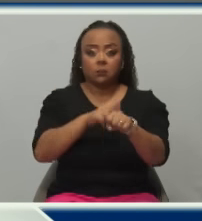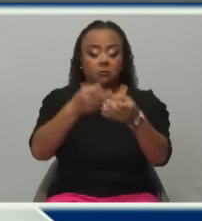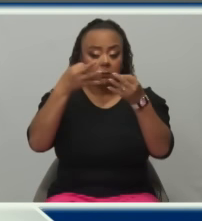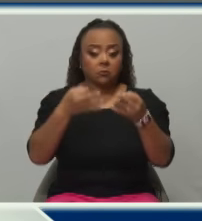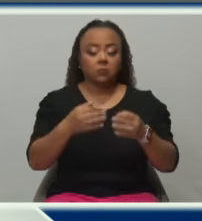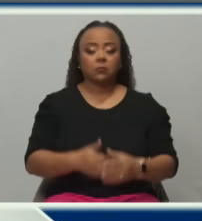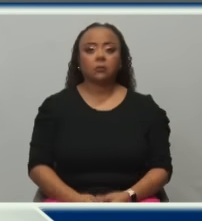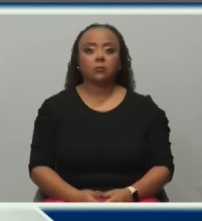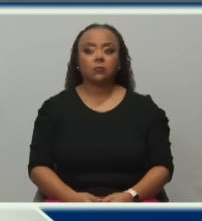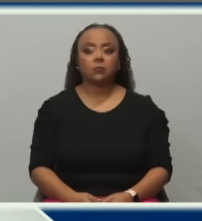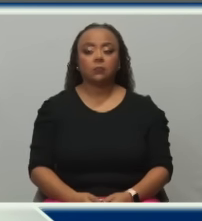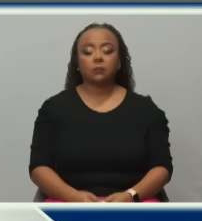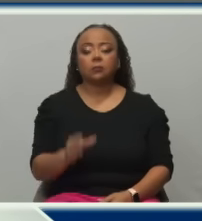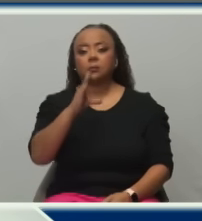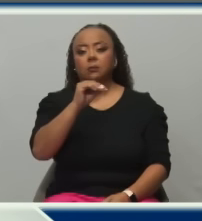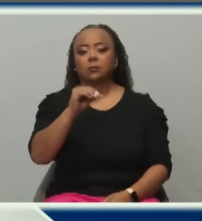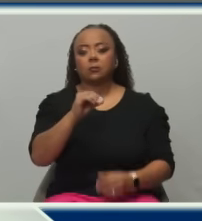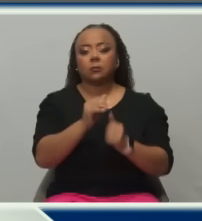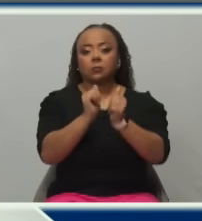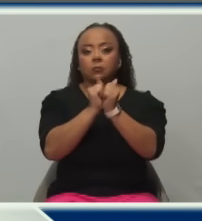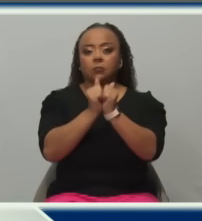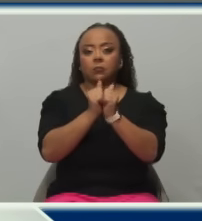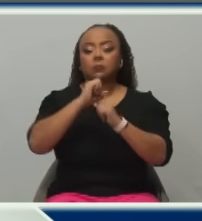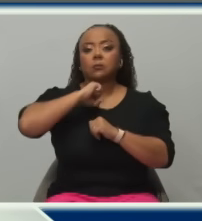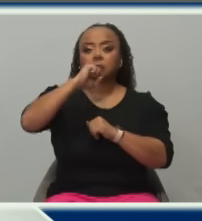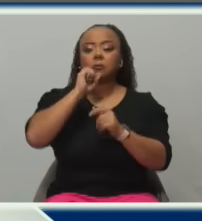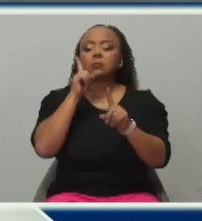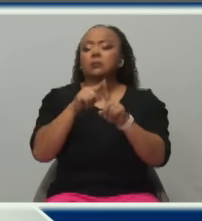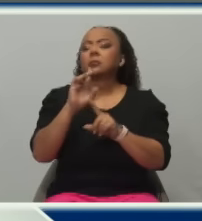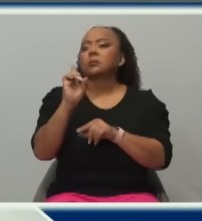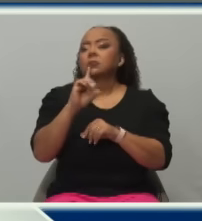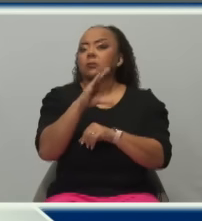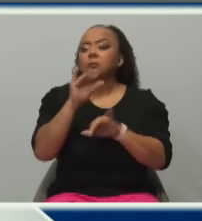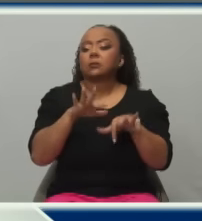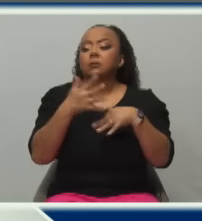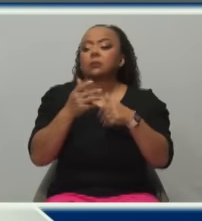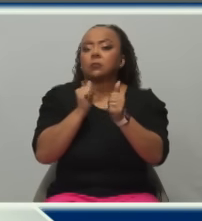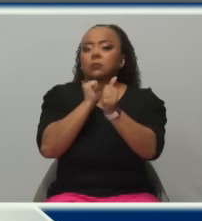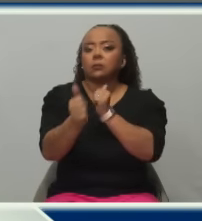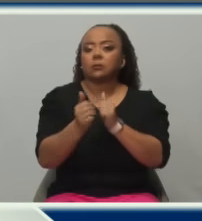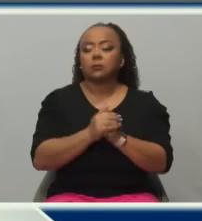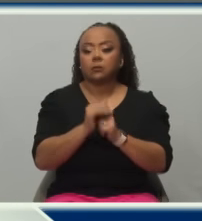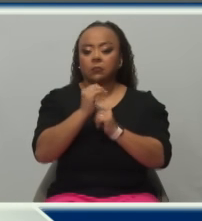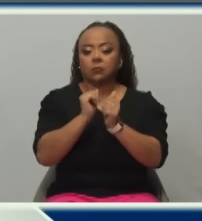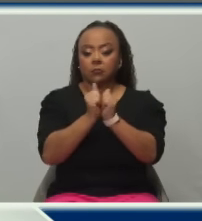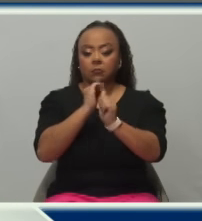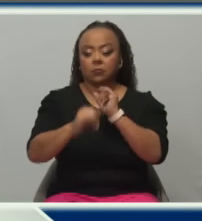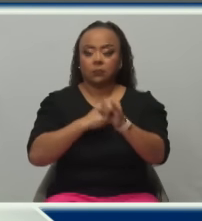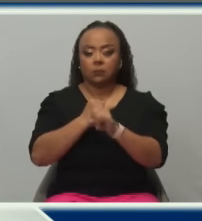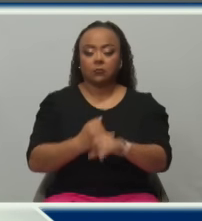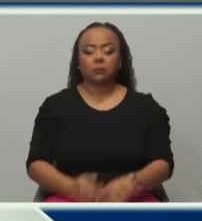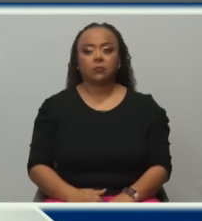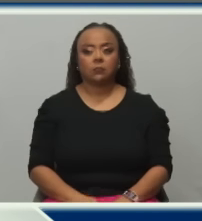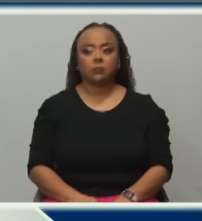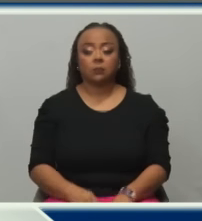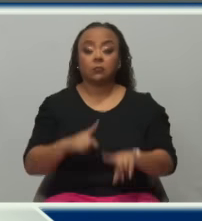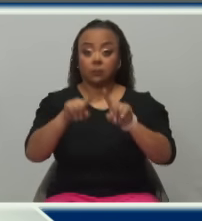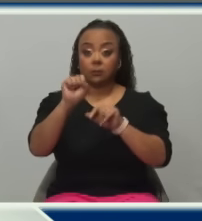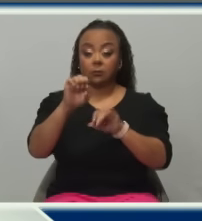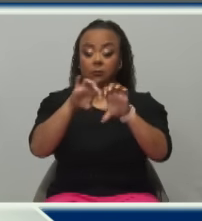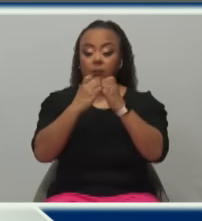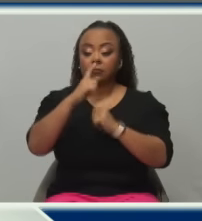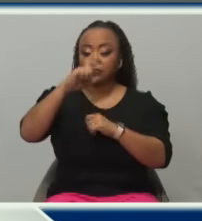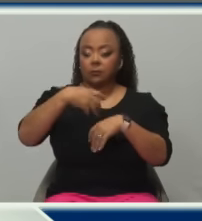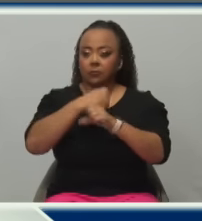intacto y eventualmente Champions Cup hasta dónde llega el equipo y qué tanto trasciende en competición internacional pero si el equipo tiene que hacer